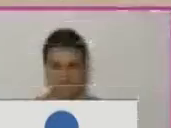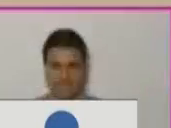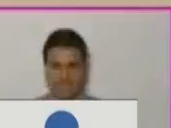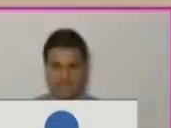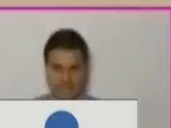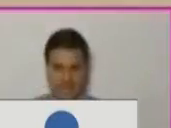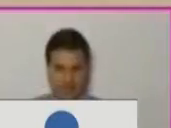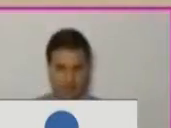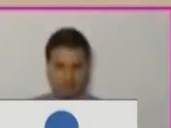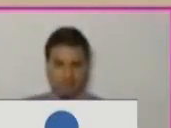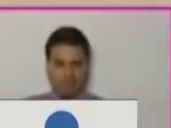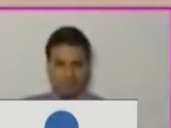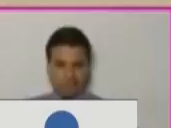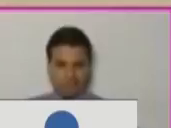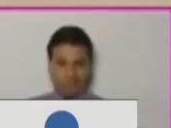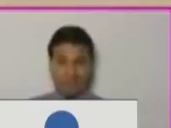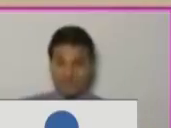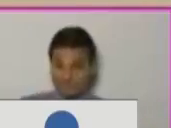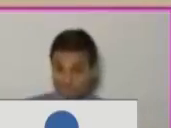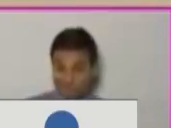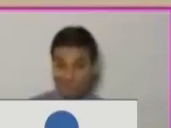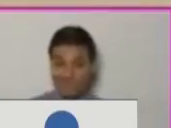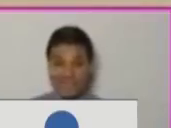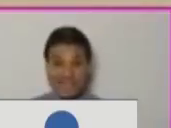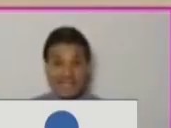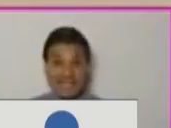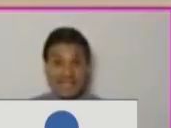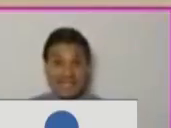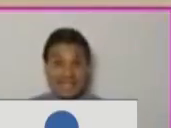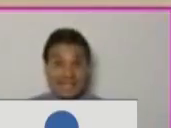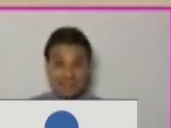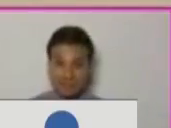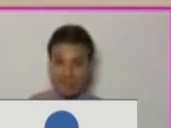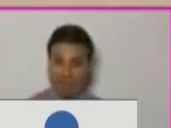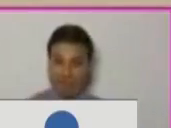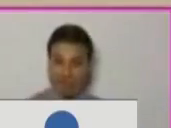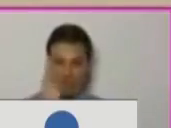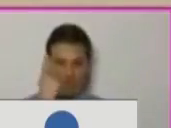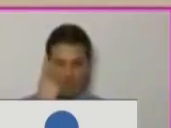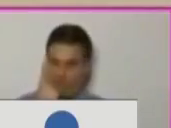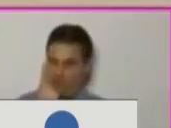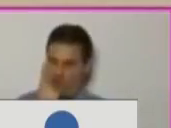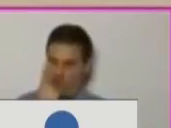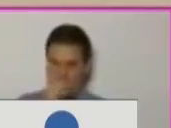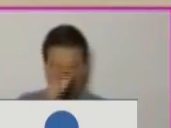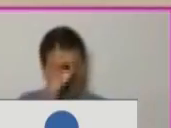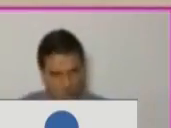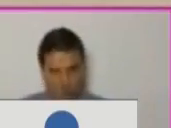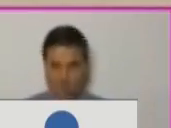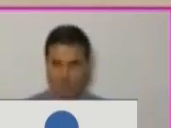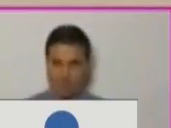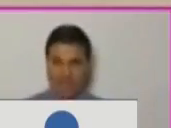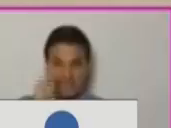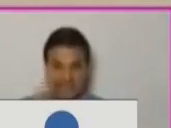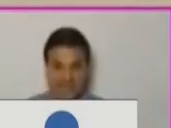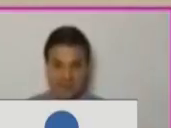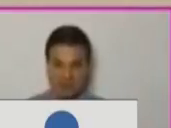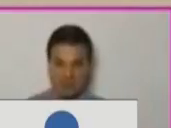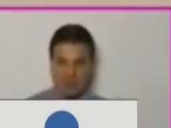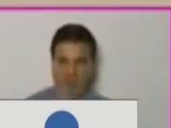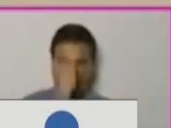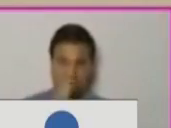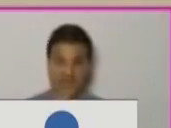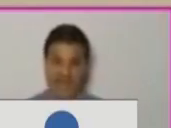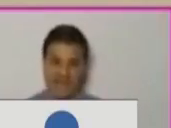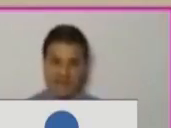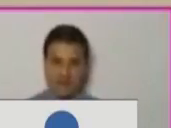injerencias. Es el Instituto Nacional Electoral. Y nadie más que el Instituto Nacional Electoral el que va a tomar decisiones respecto